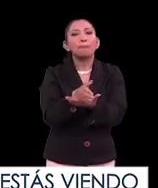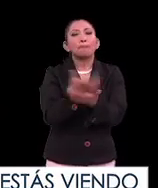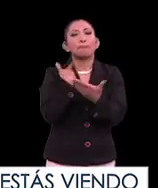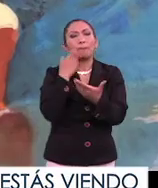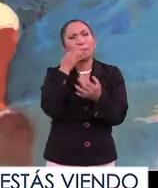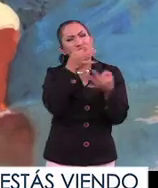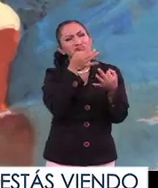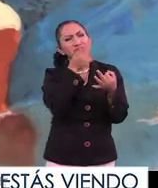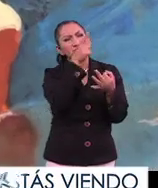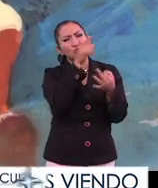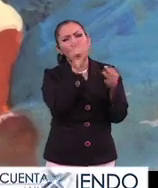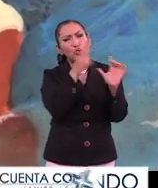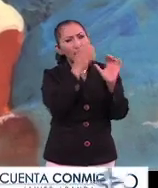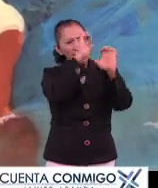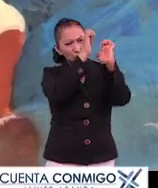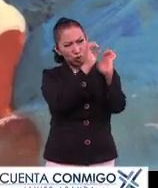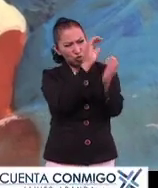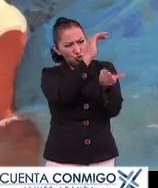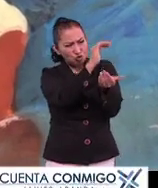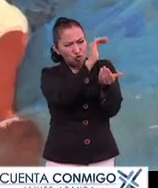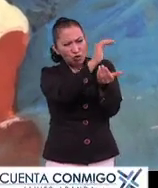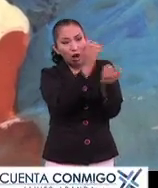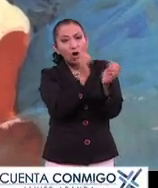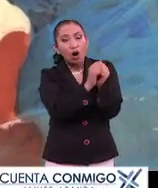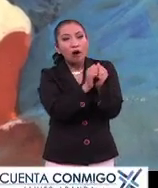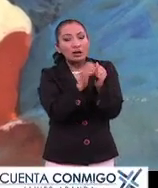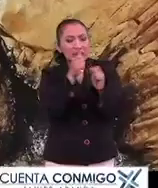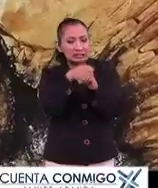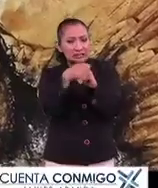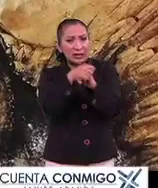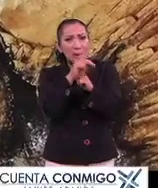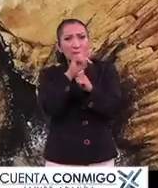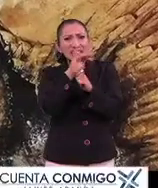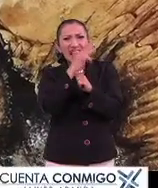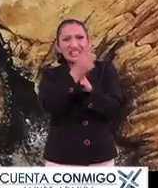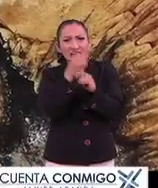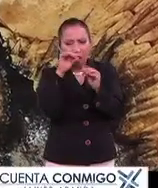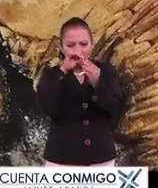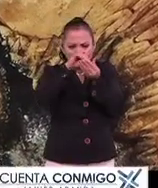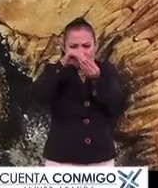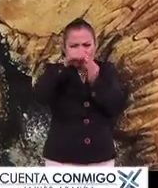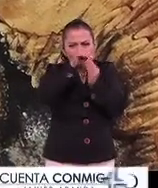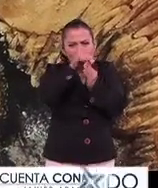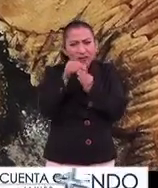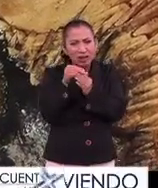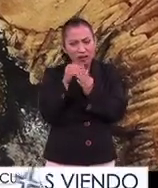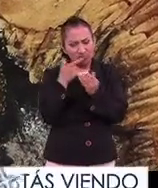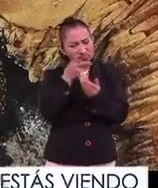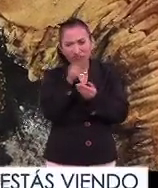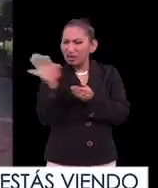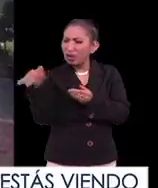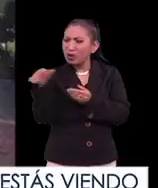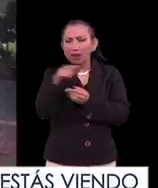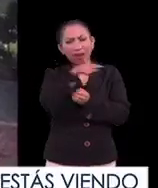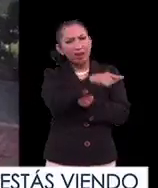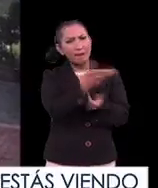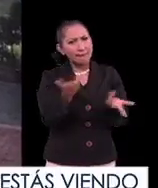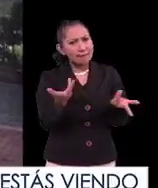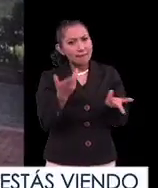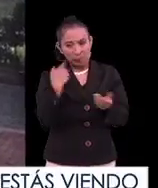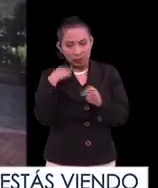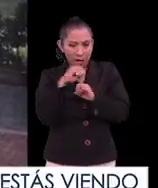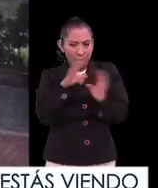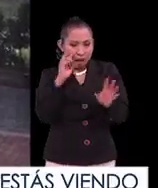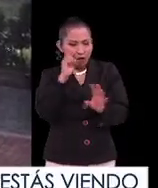y me llamó la atención una pequeña escultura hecha con cáscaras de pistache. Ya. Y le dije a Carlos, esto es,